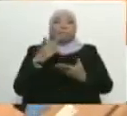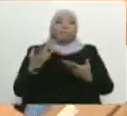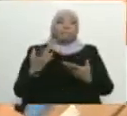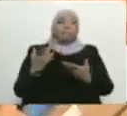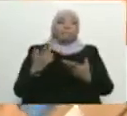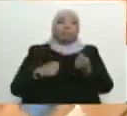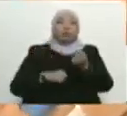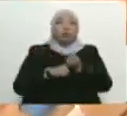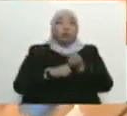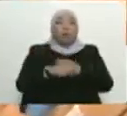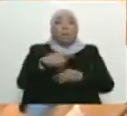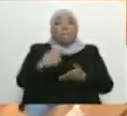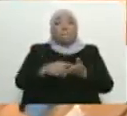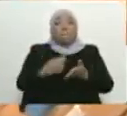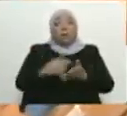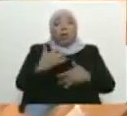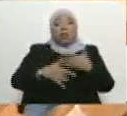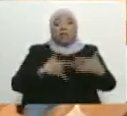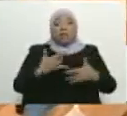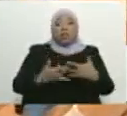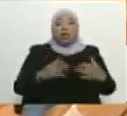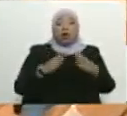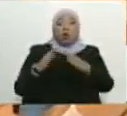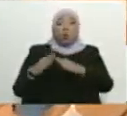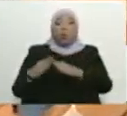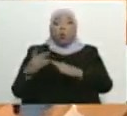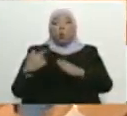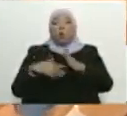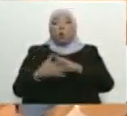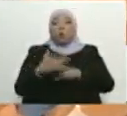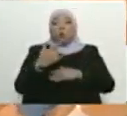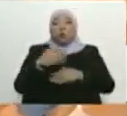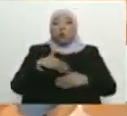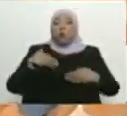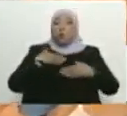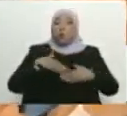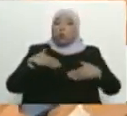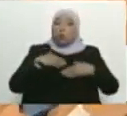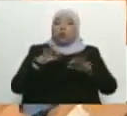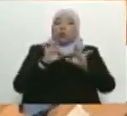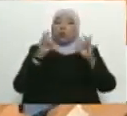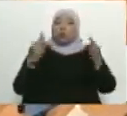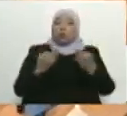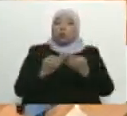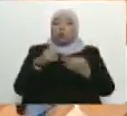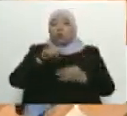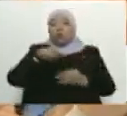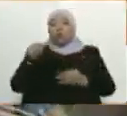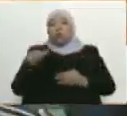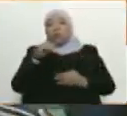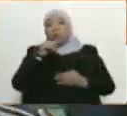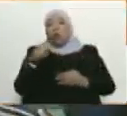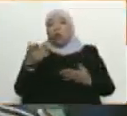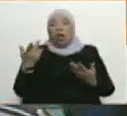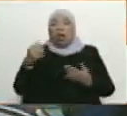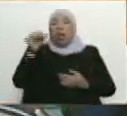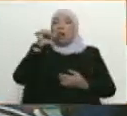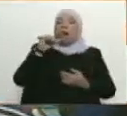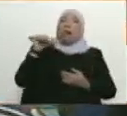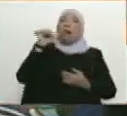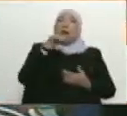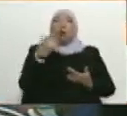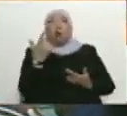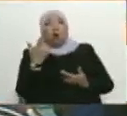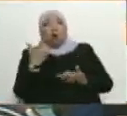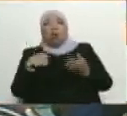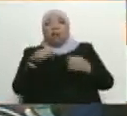financiar actos ilegales que tienen que ver con la satisfacción de hasta las bajas pasiones de estos individuos, ¿no? Esta ley